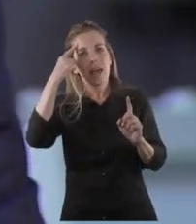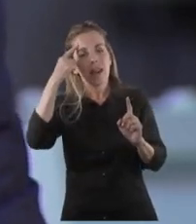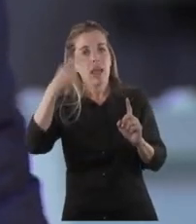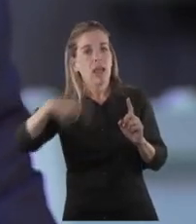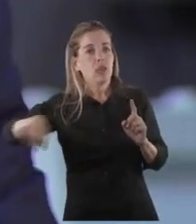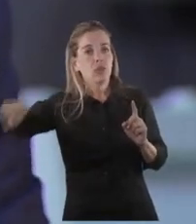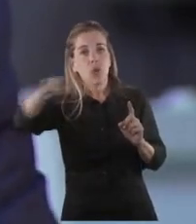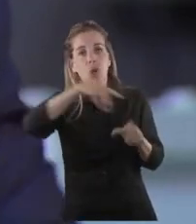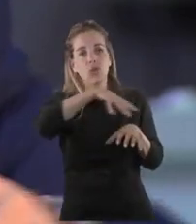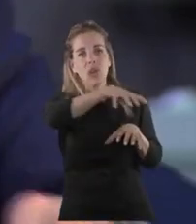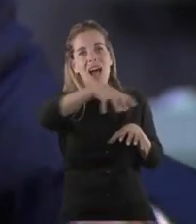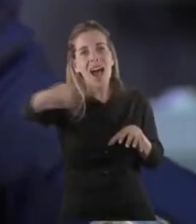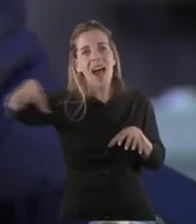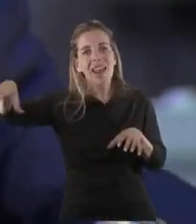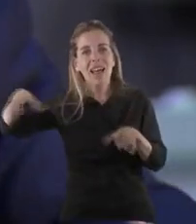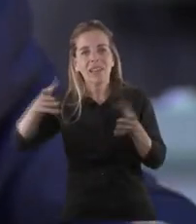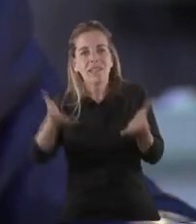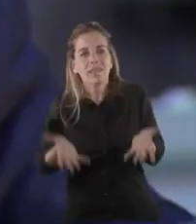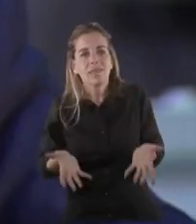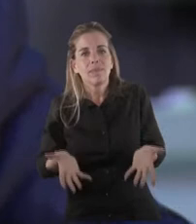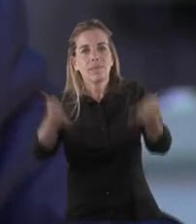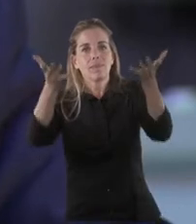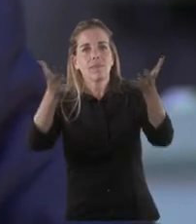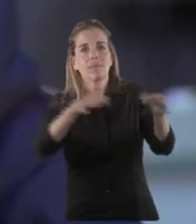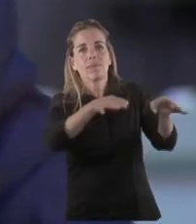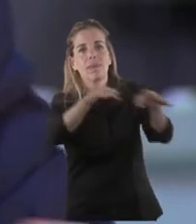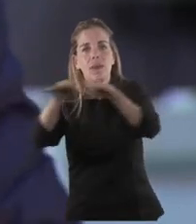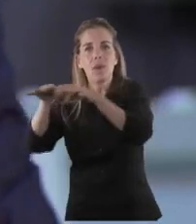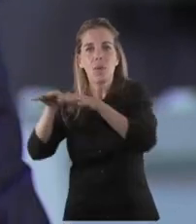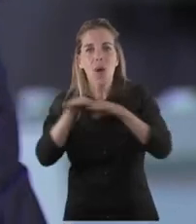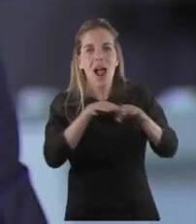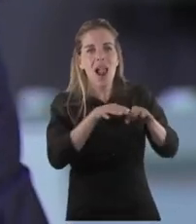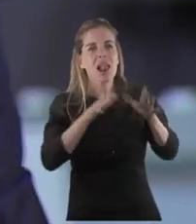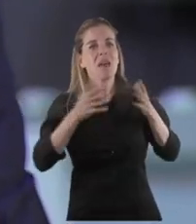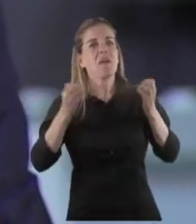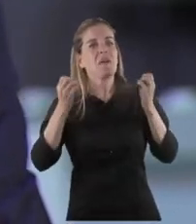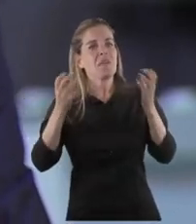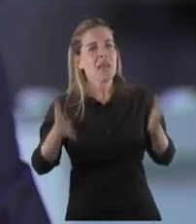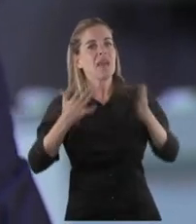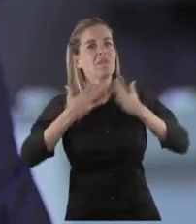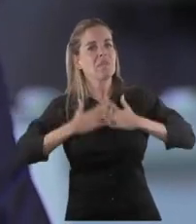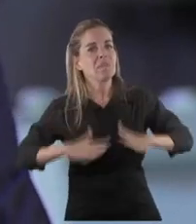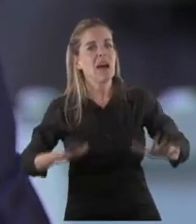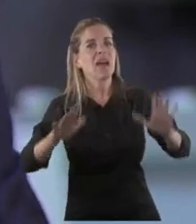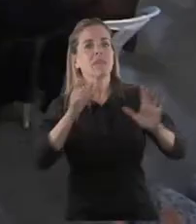crecer en armonía. Usó una palabra. Gracias, Orlando.